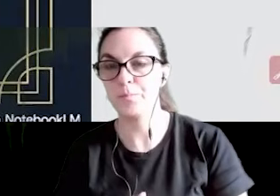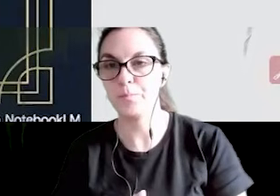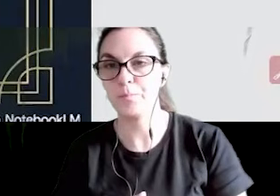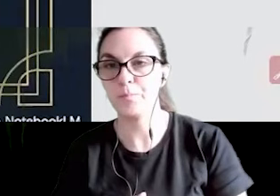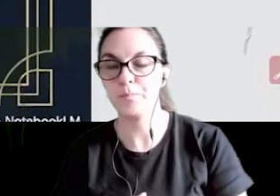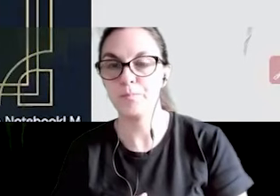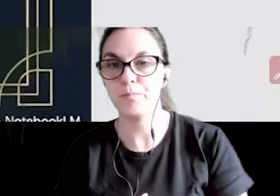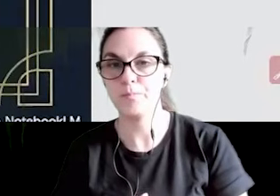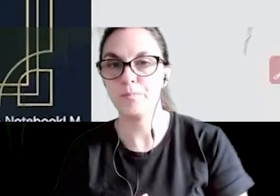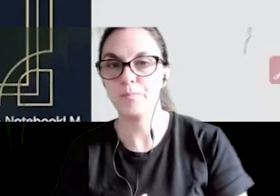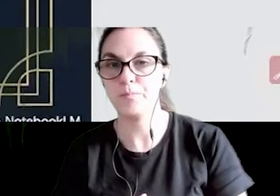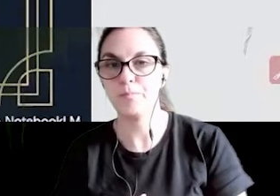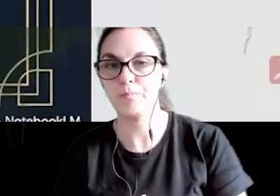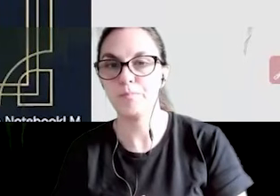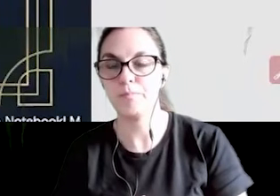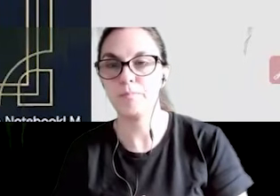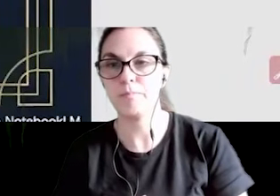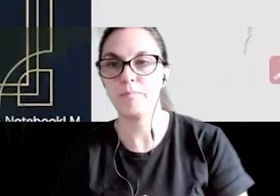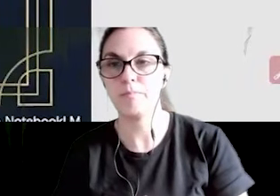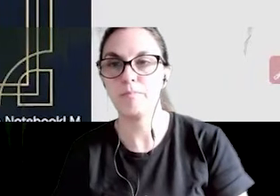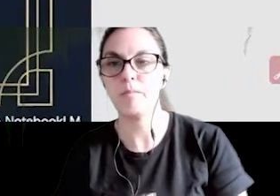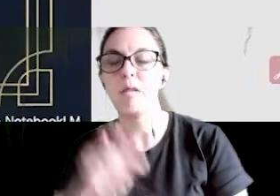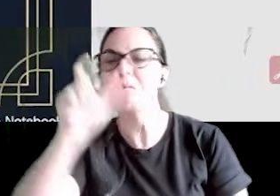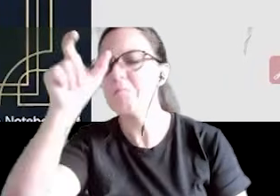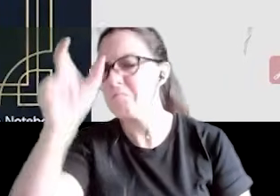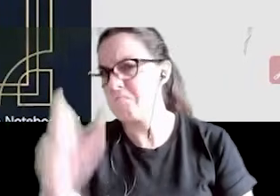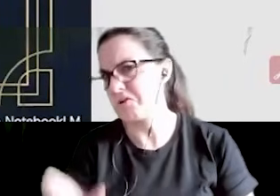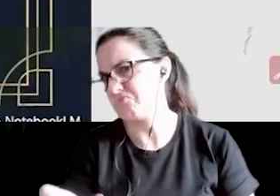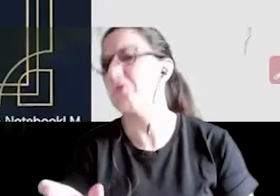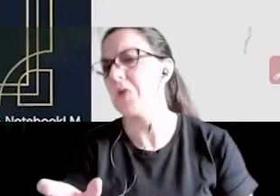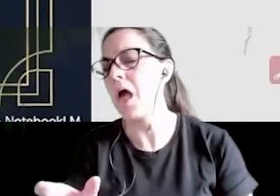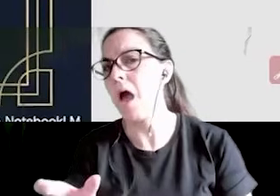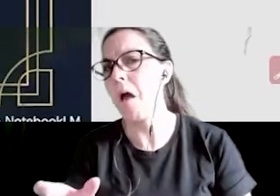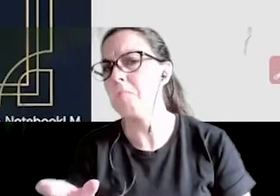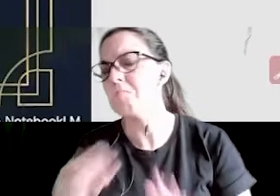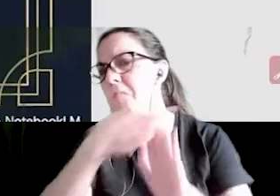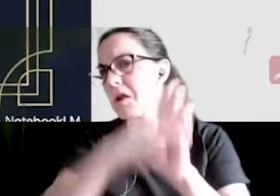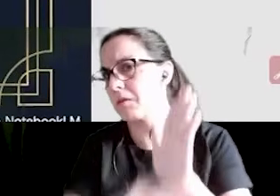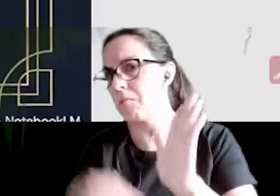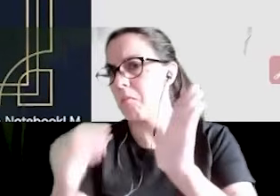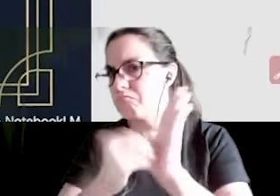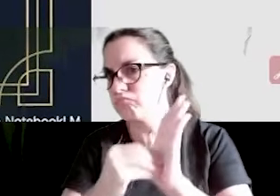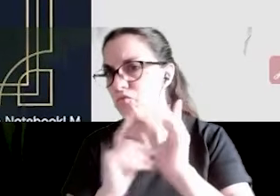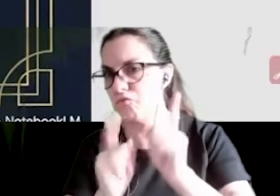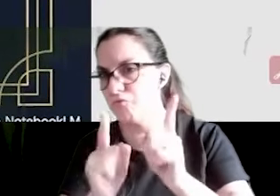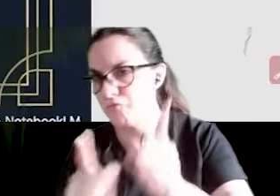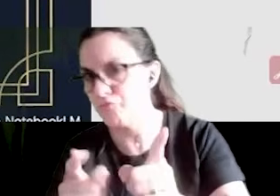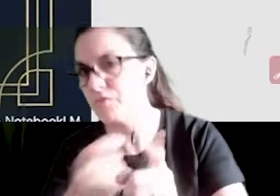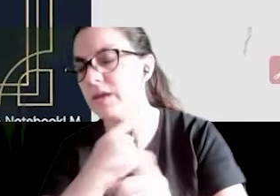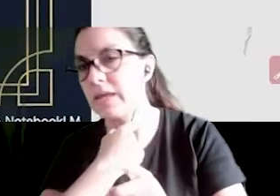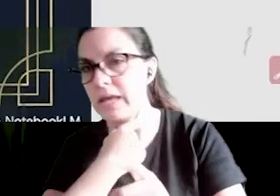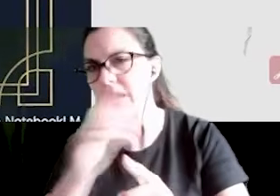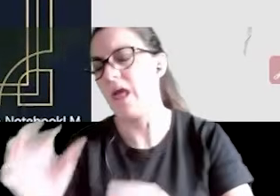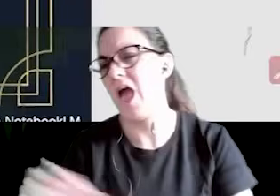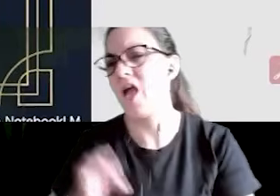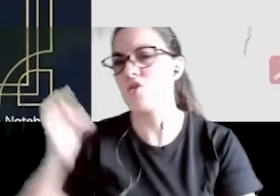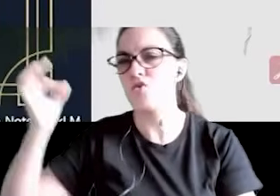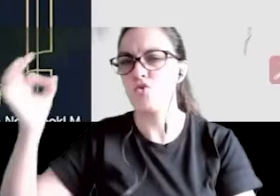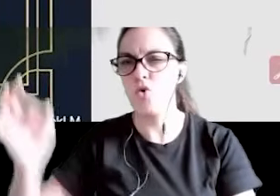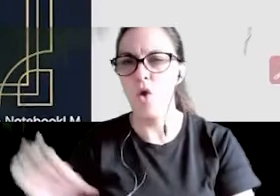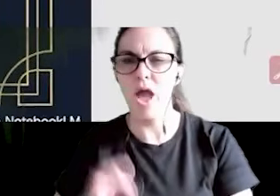lo tenemos presente, pero el sujeto que quiera estar en el régimen y mantenerse, año a año va a tener que